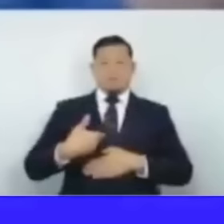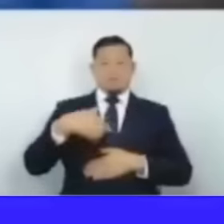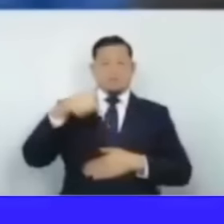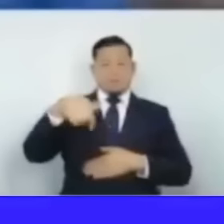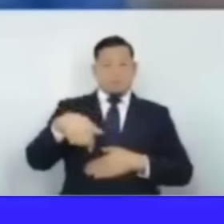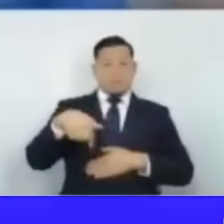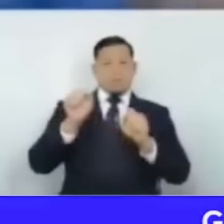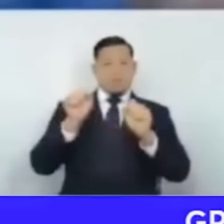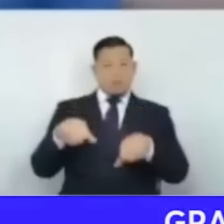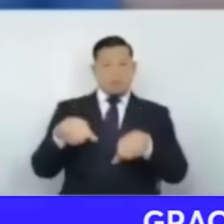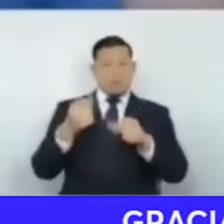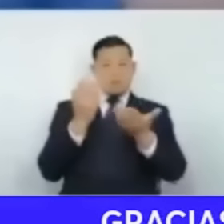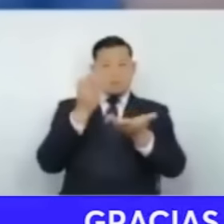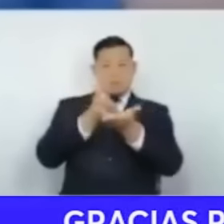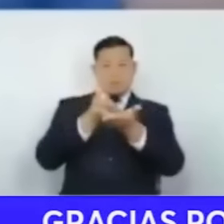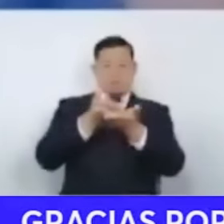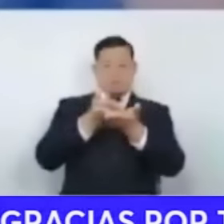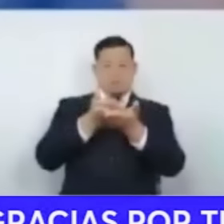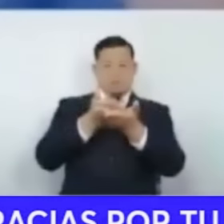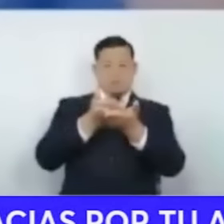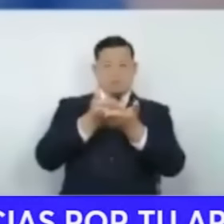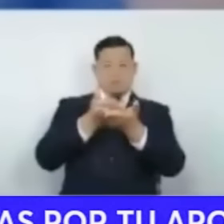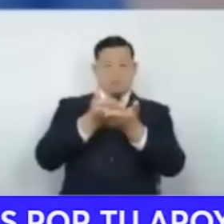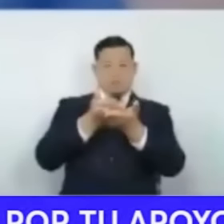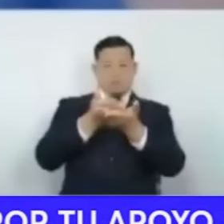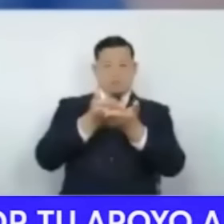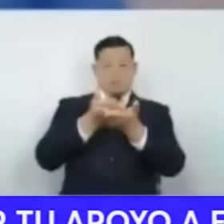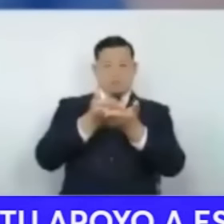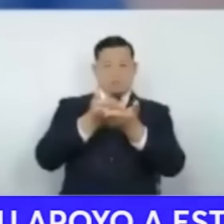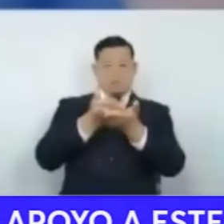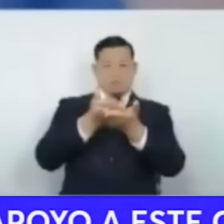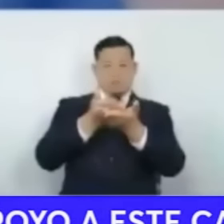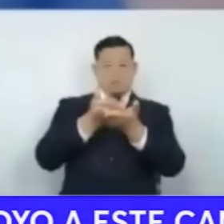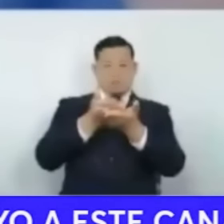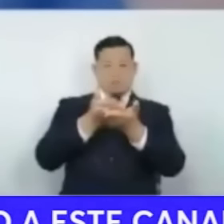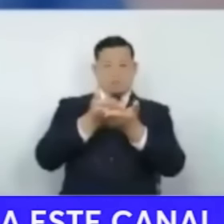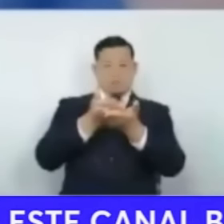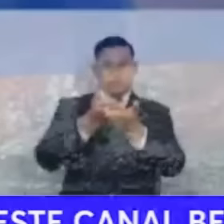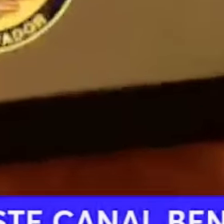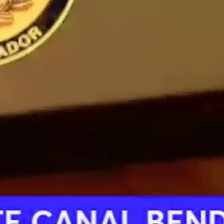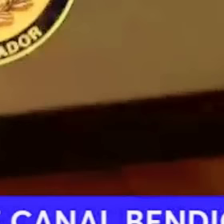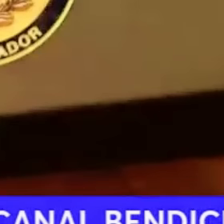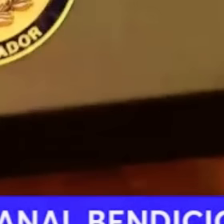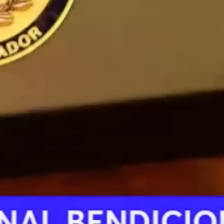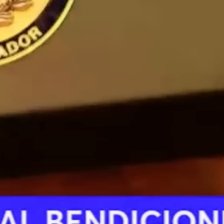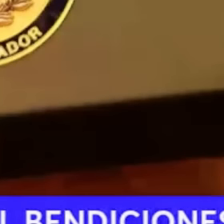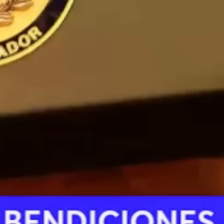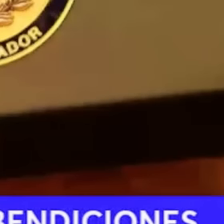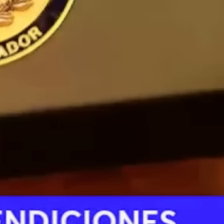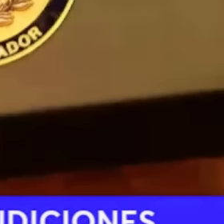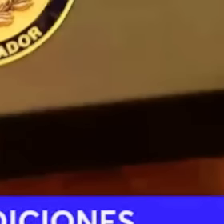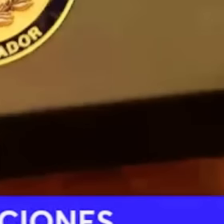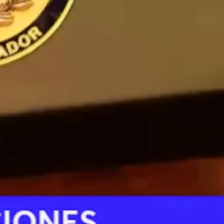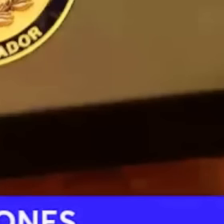esto pueda ir a la comisión respectiva Qué bonito habla Marcela Villatoro casi me